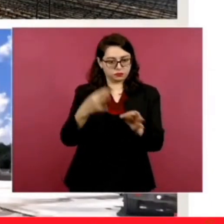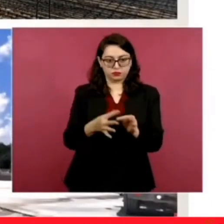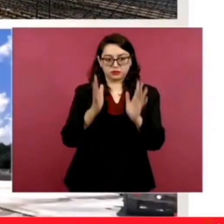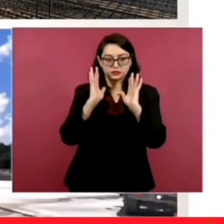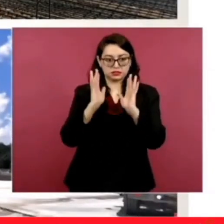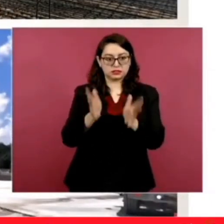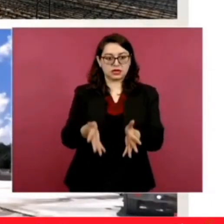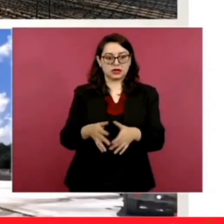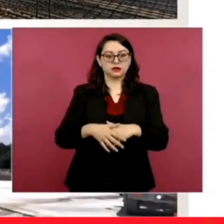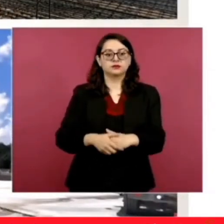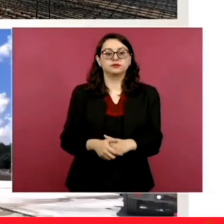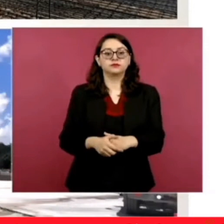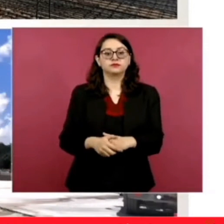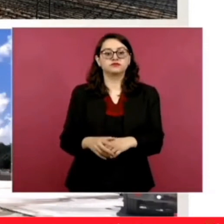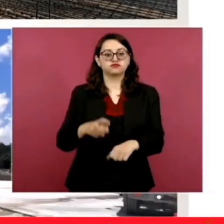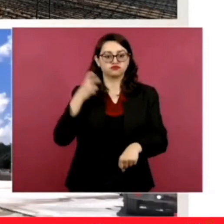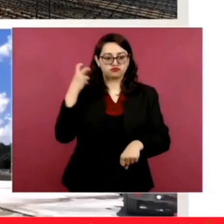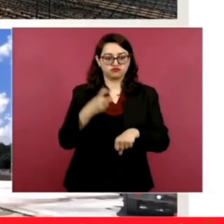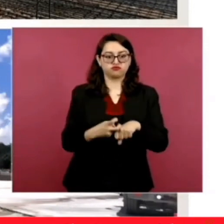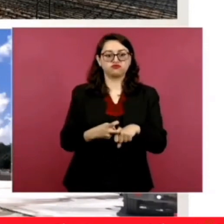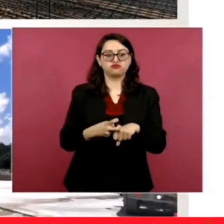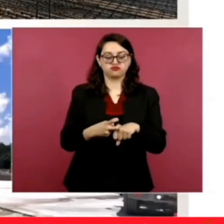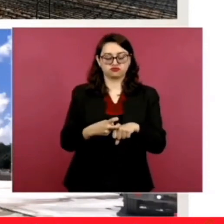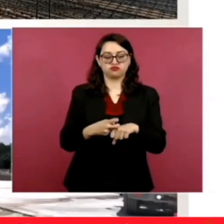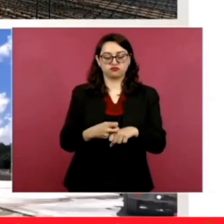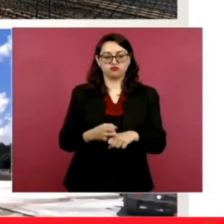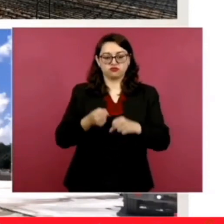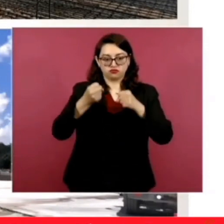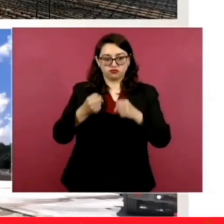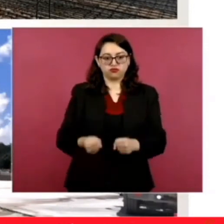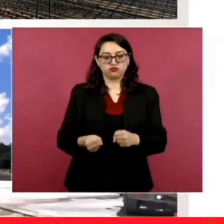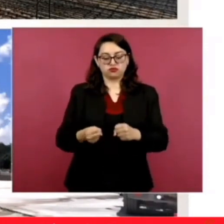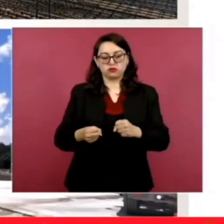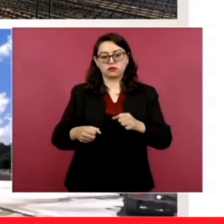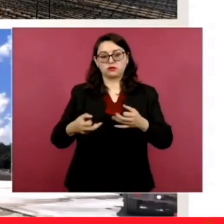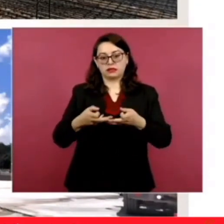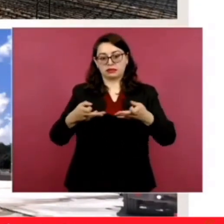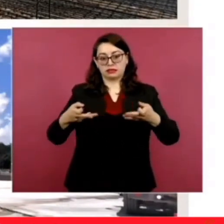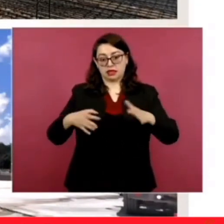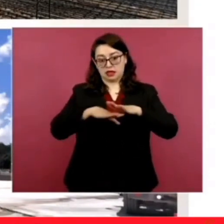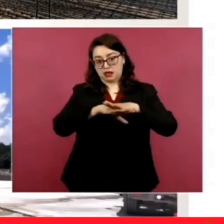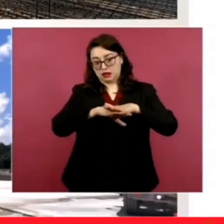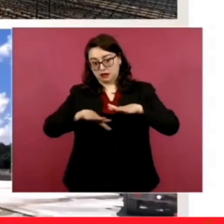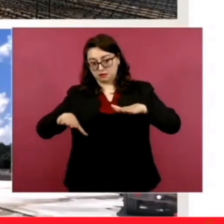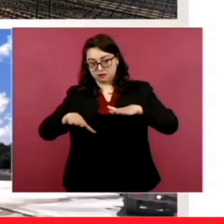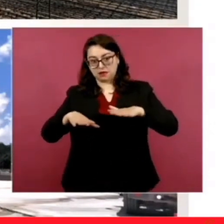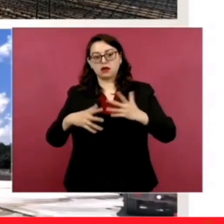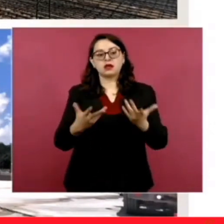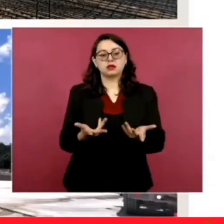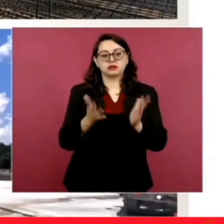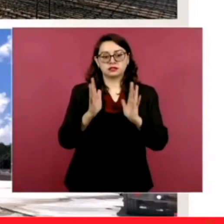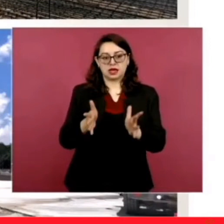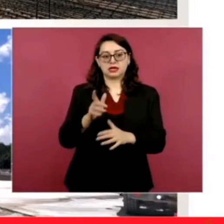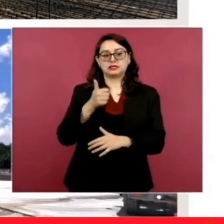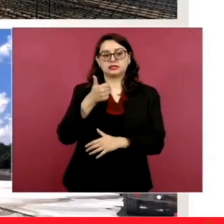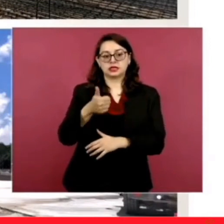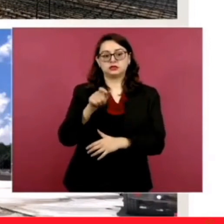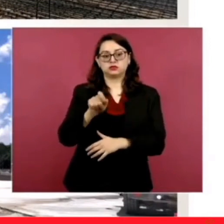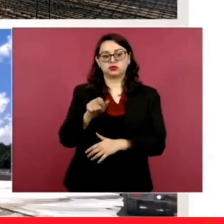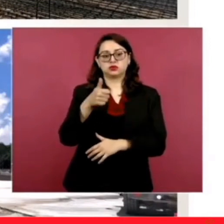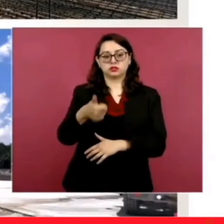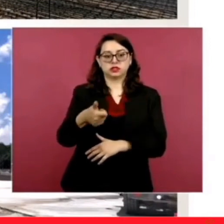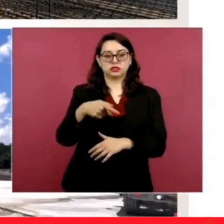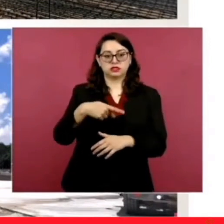kilómetros. La losa de concreto que va debajo del terraplén sobre la losa, ya lleva 6.69